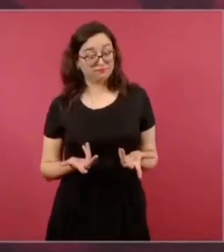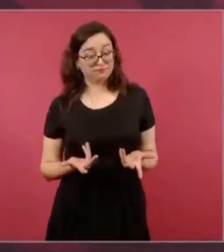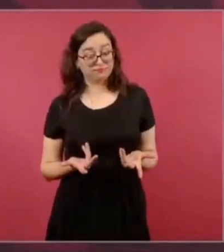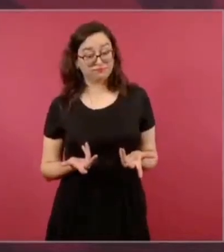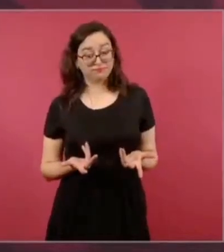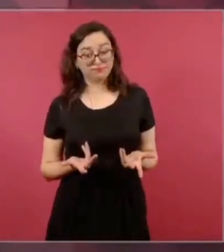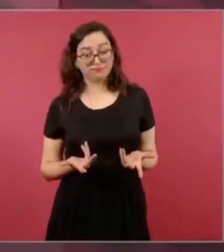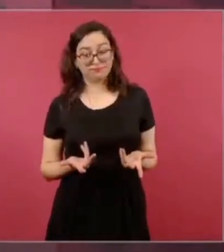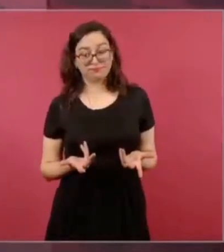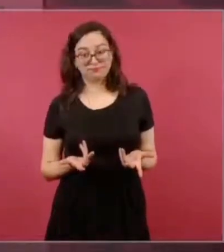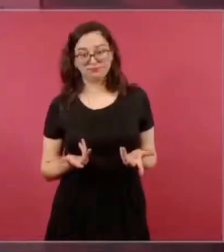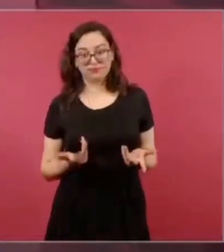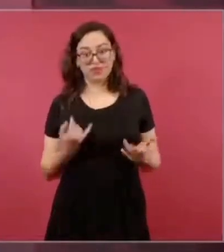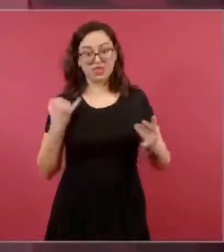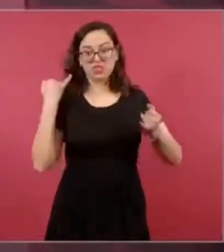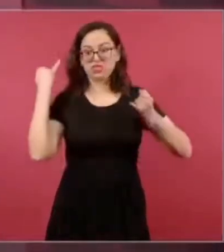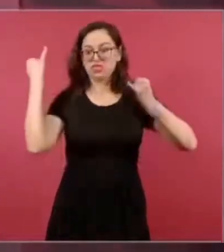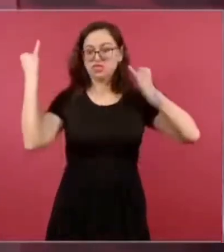arman todo eso